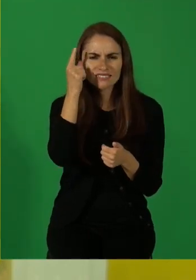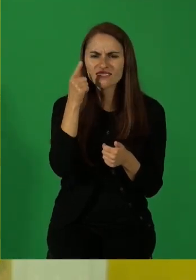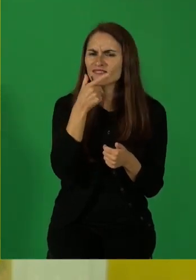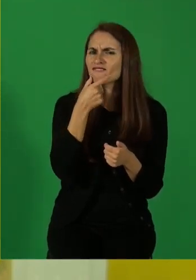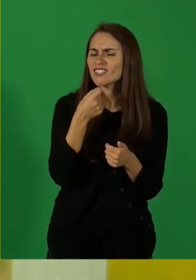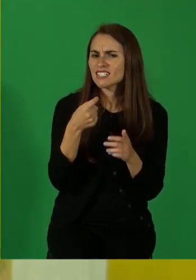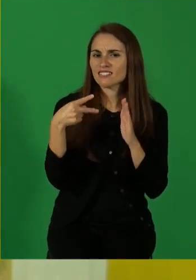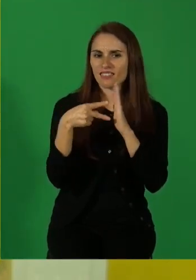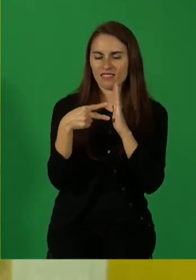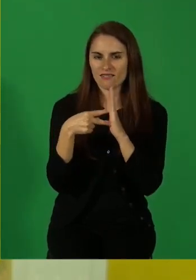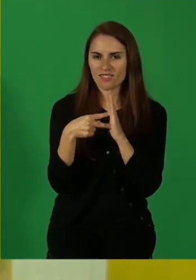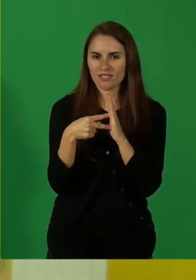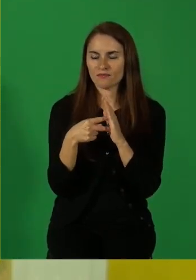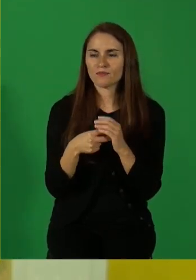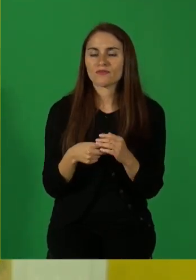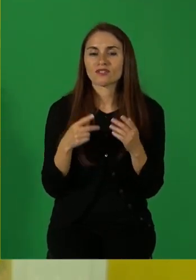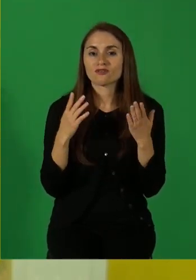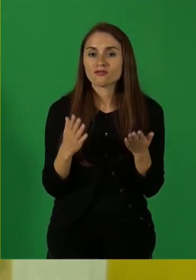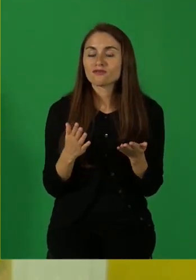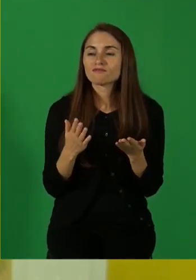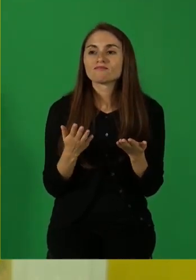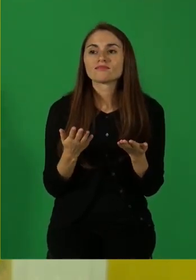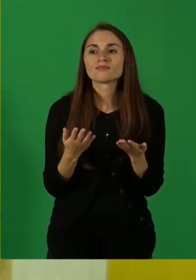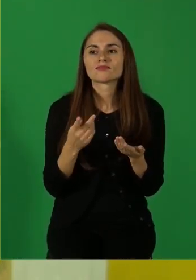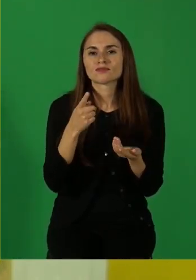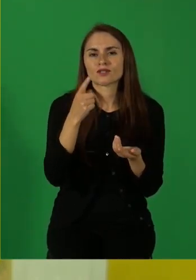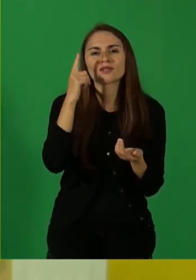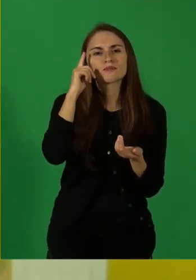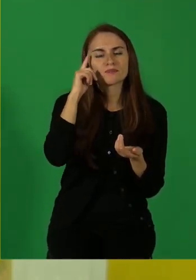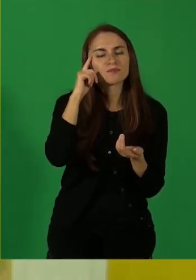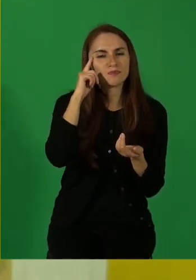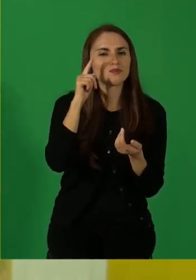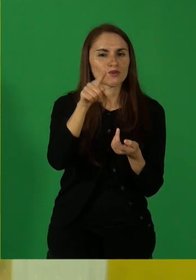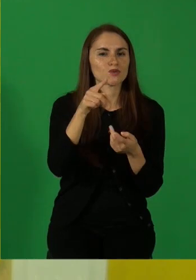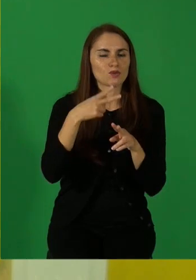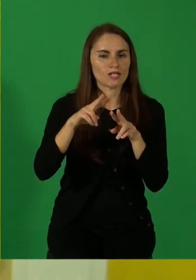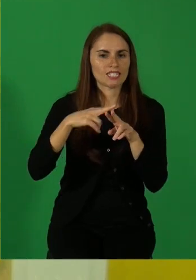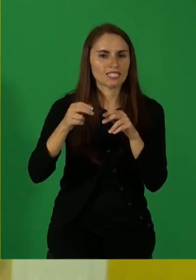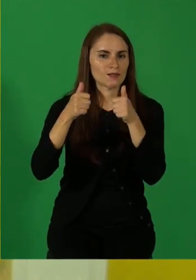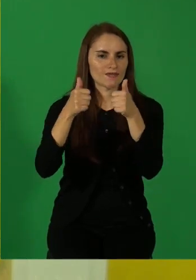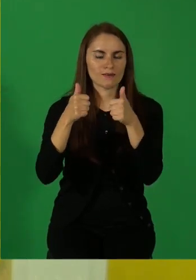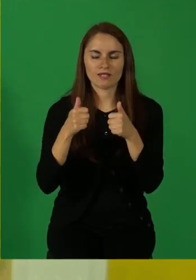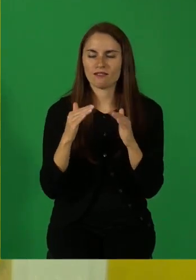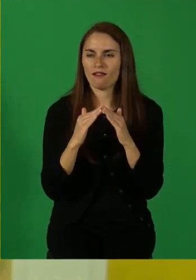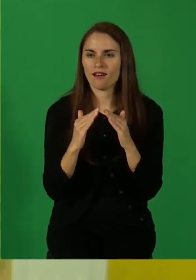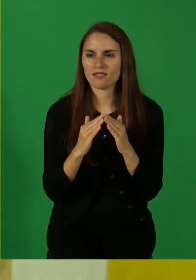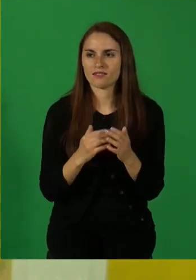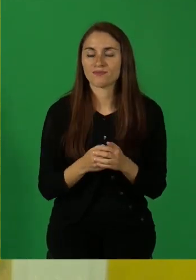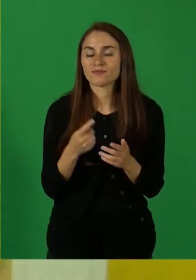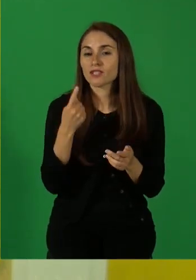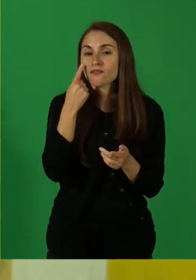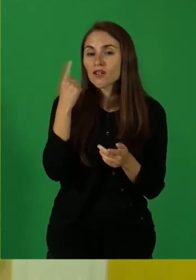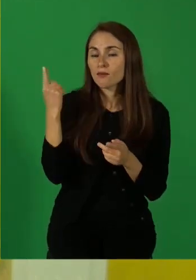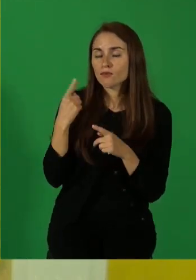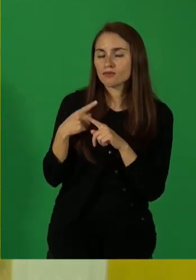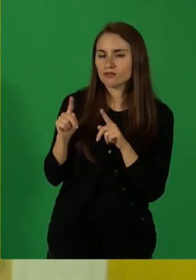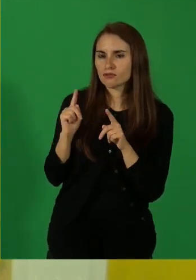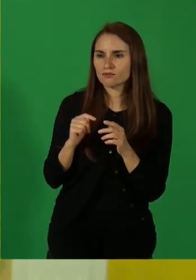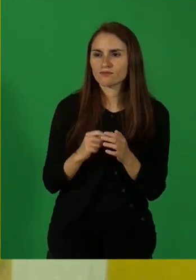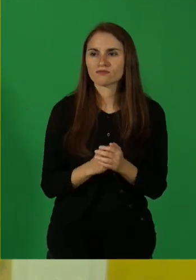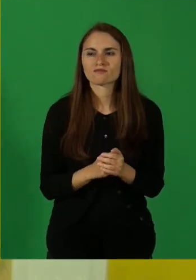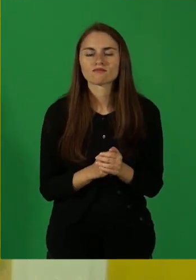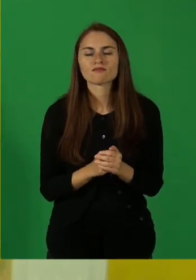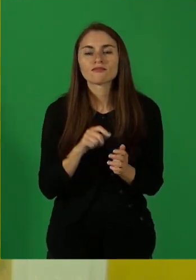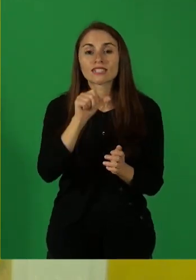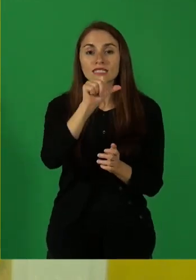Es muy fácil, así que sigamos porque creo que lo estás haciendo muy bien en tu casa. Veamos entonces acá.